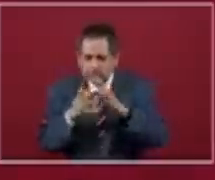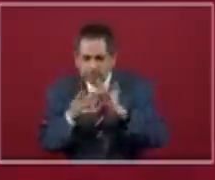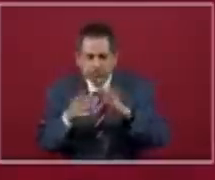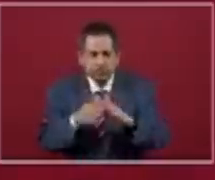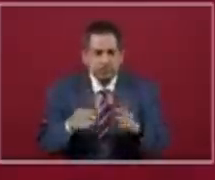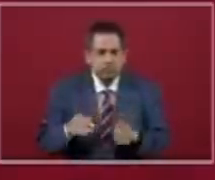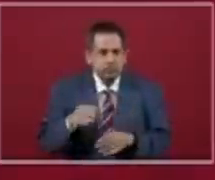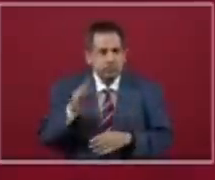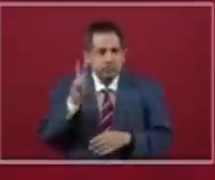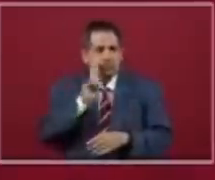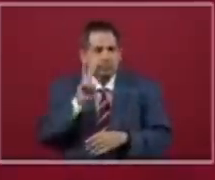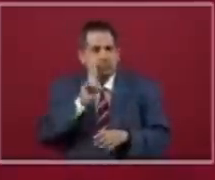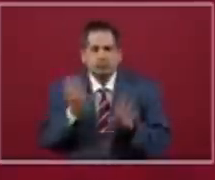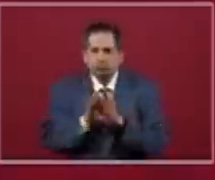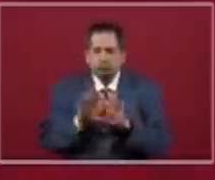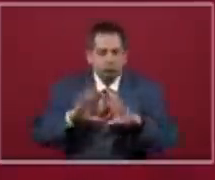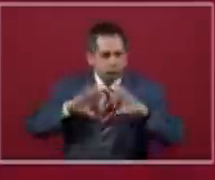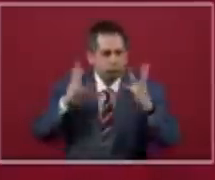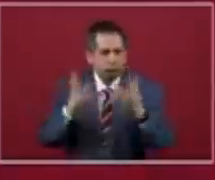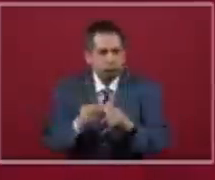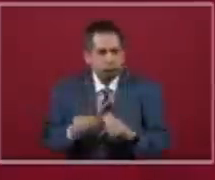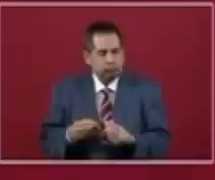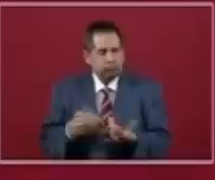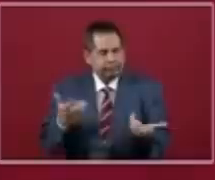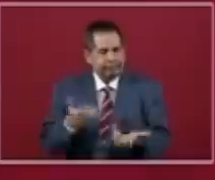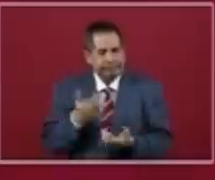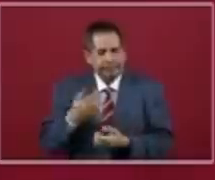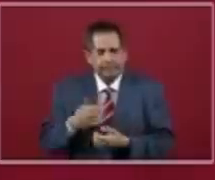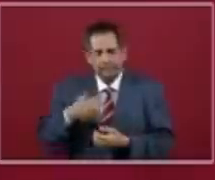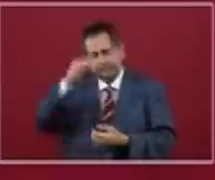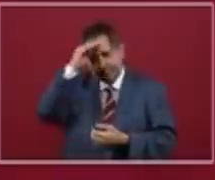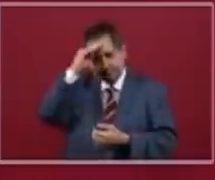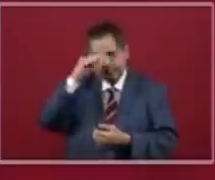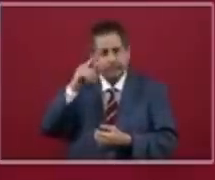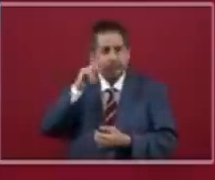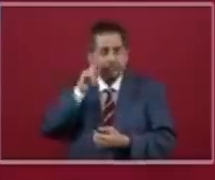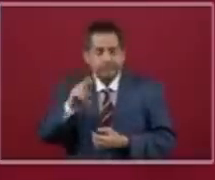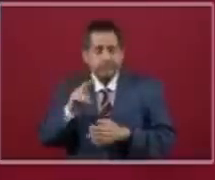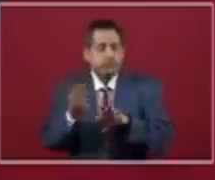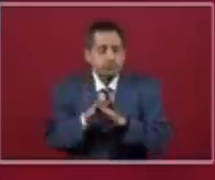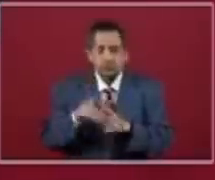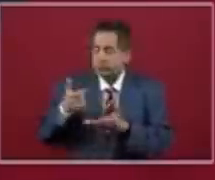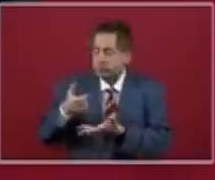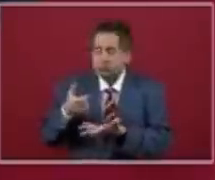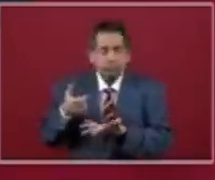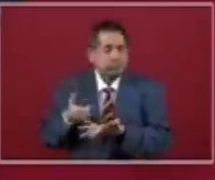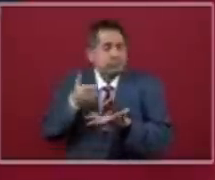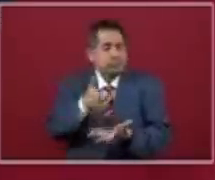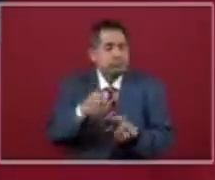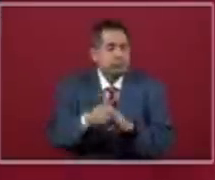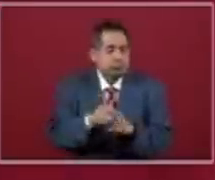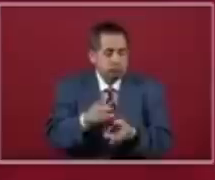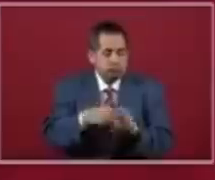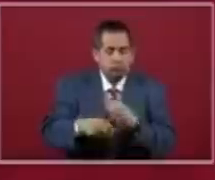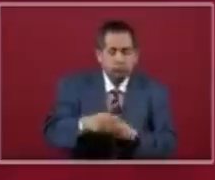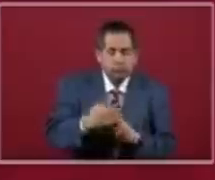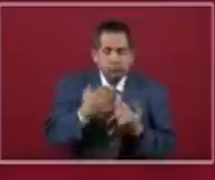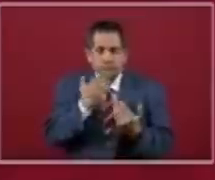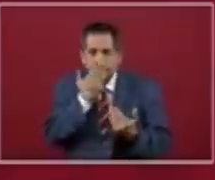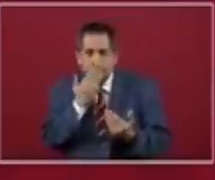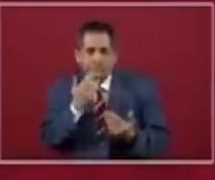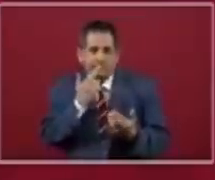hacer las cosas juntos, y a tener una visión común, y a decirles los recursos que hay son estos, ¿qué hacemos con estos recursos? Vamos a hacer lo mejor